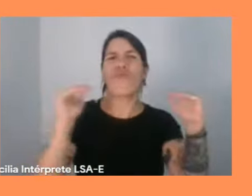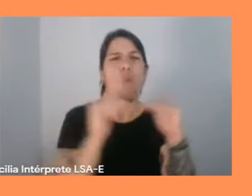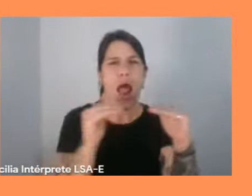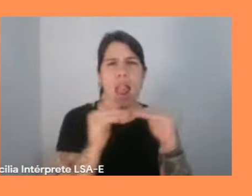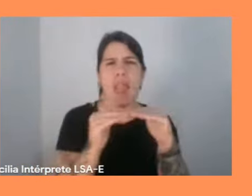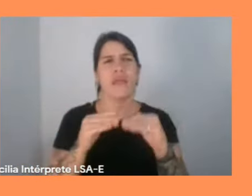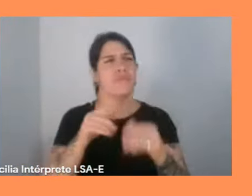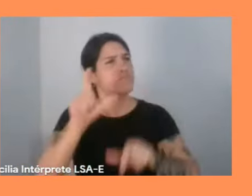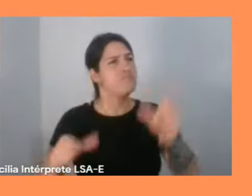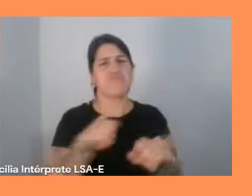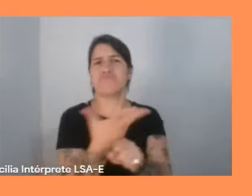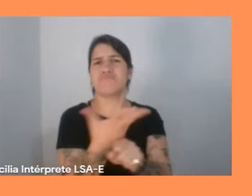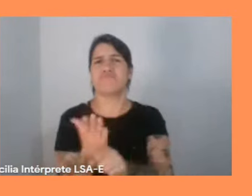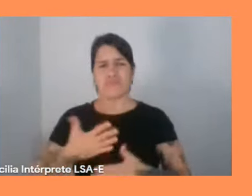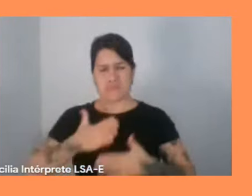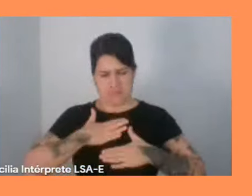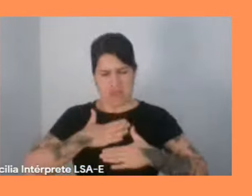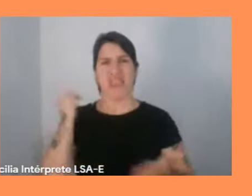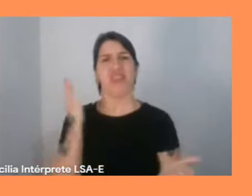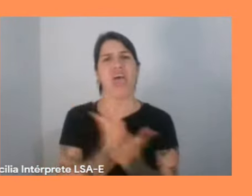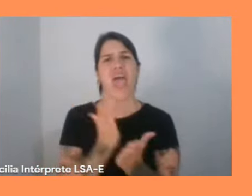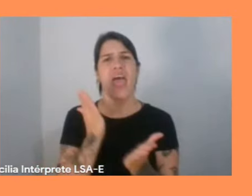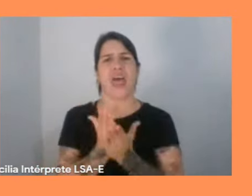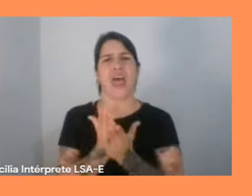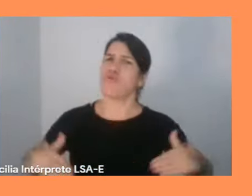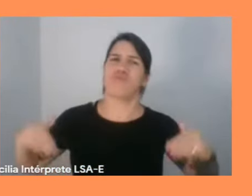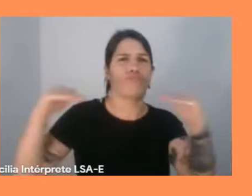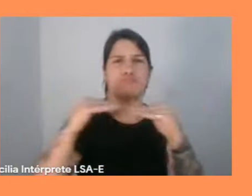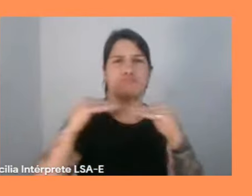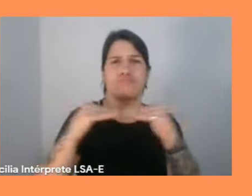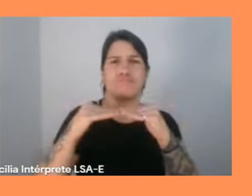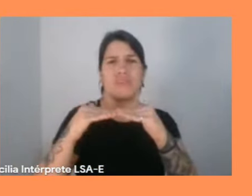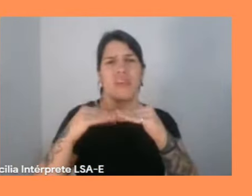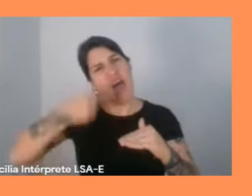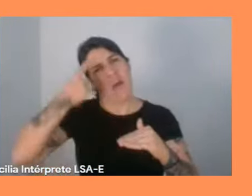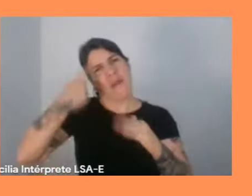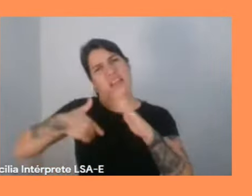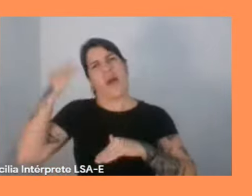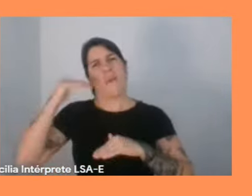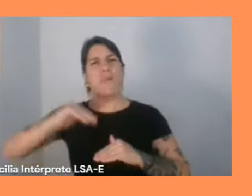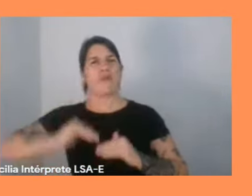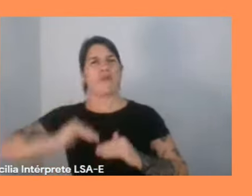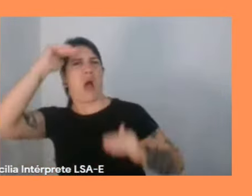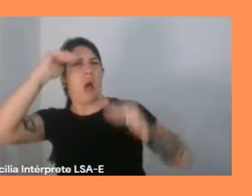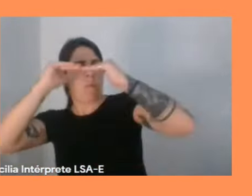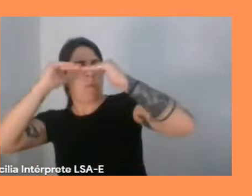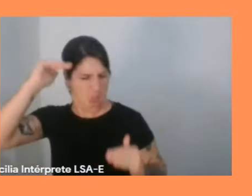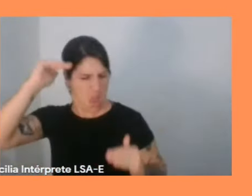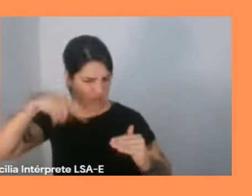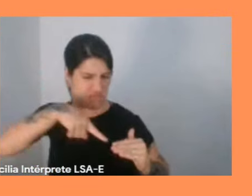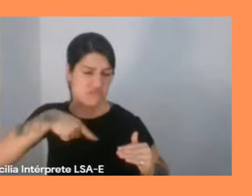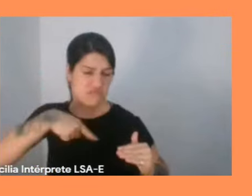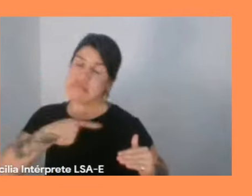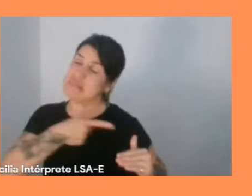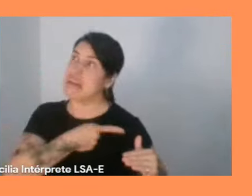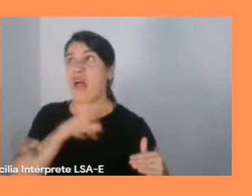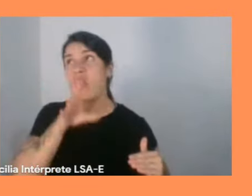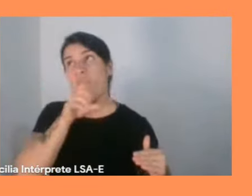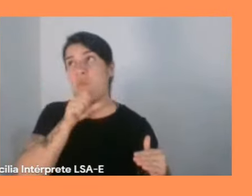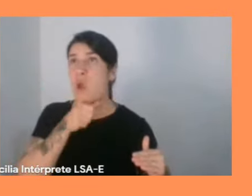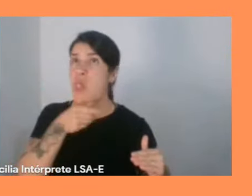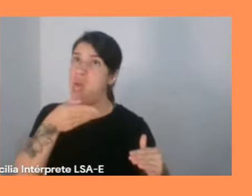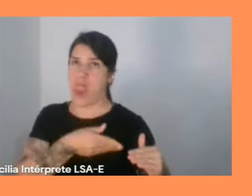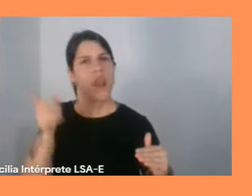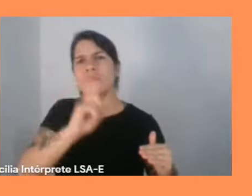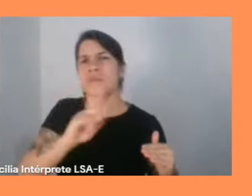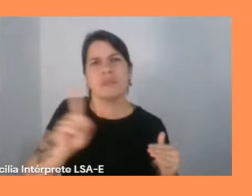y posiciones jerárquicas que nos hablan de tolerar lo diferente, para promulgar la igualdad de participación